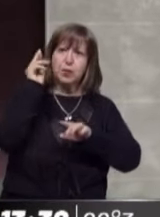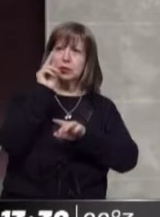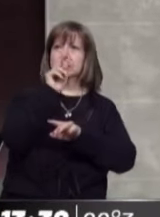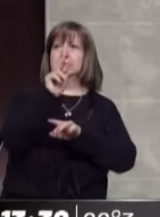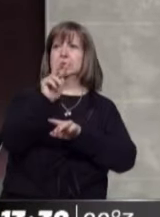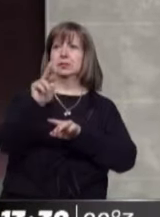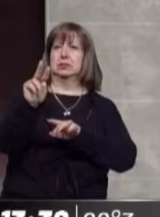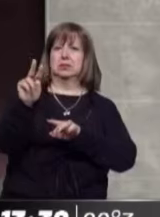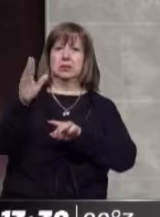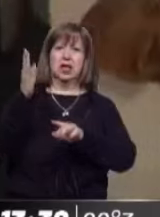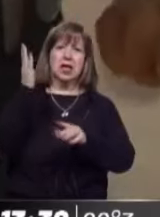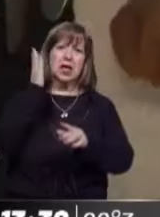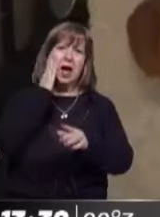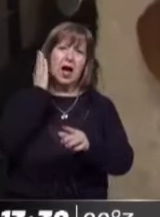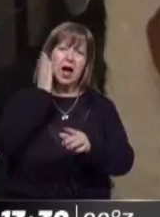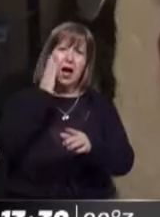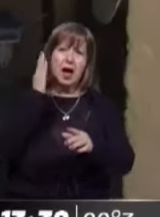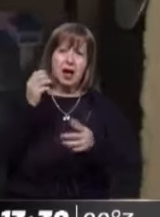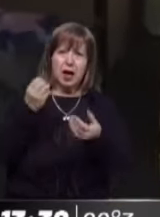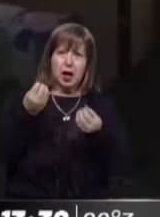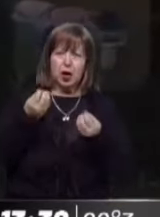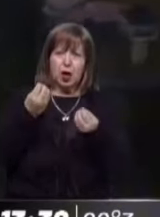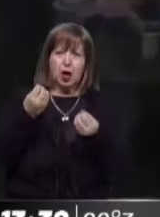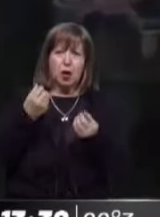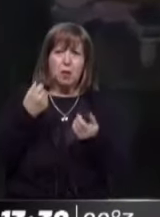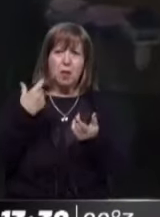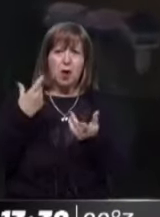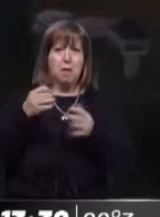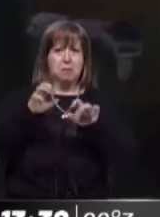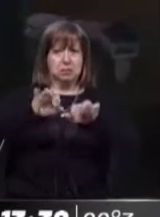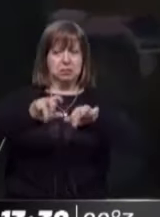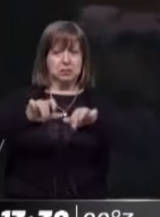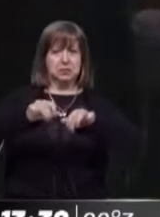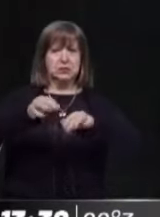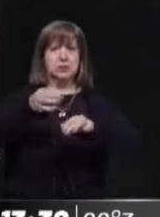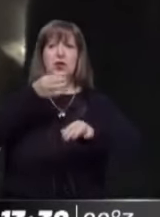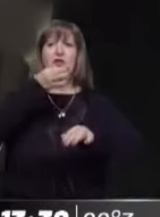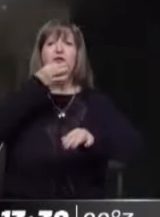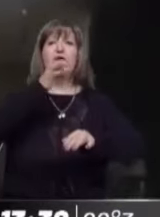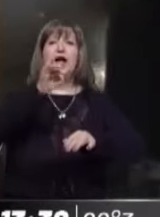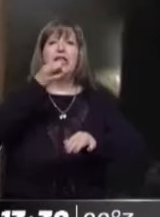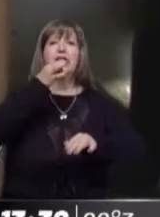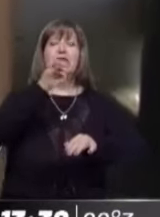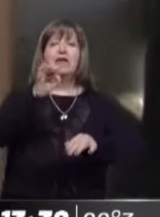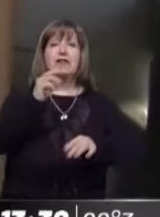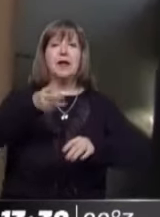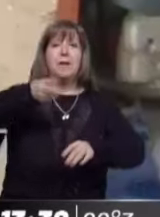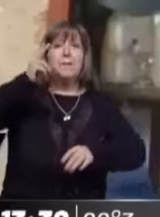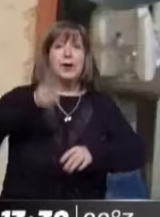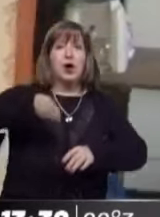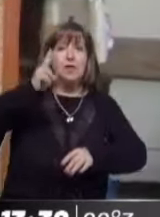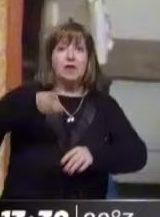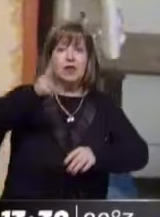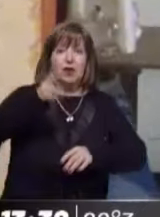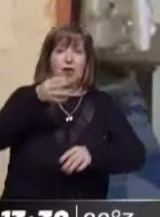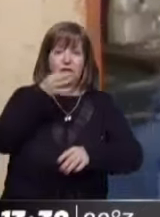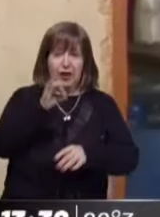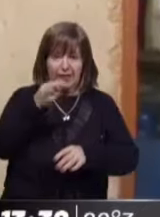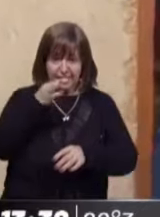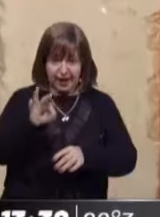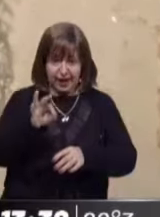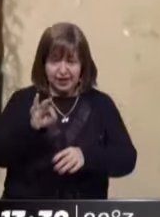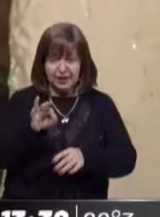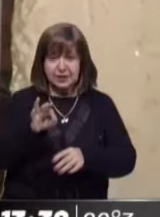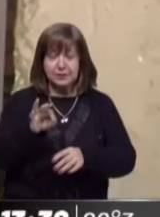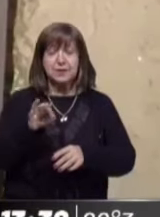total desfachatez inescrupulosos pusieron en venta el producto cuya comercialización obviamente está prohibida. De acuerdo